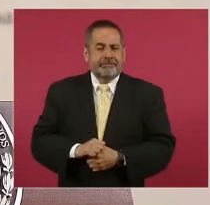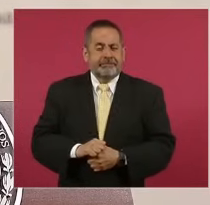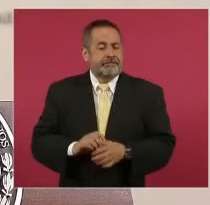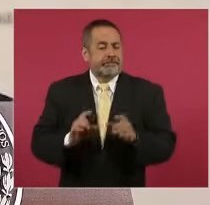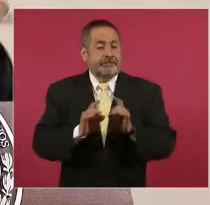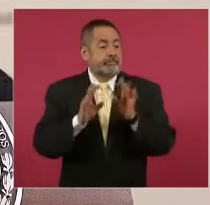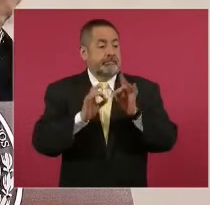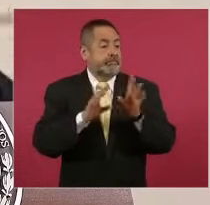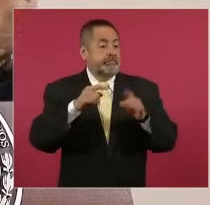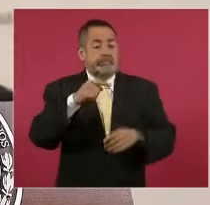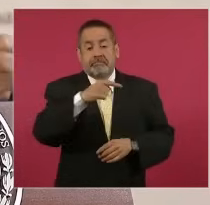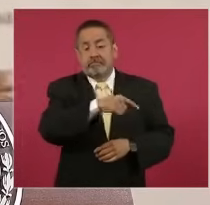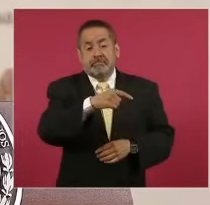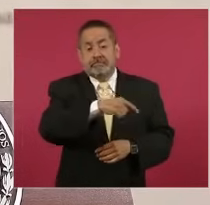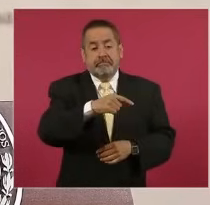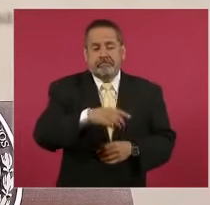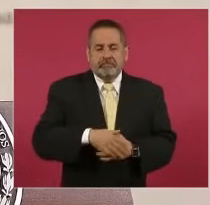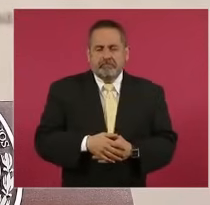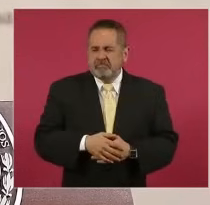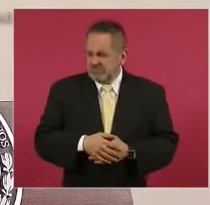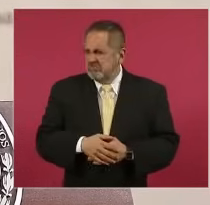la voluntad de